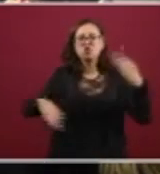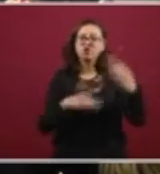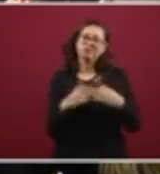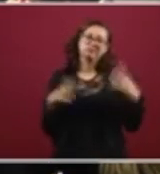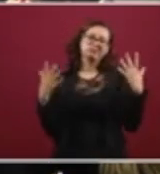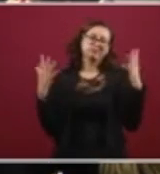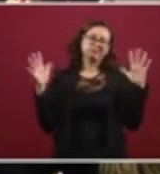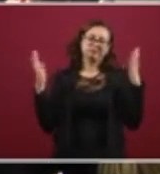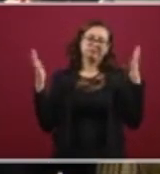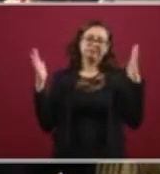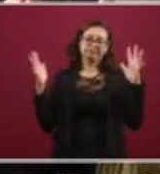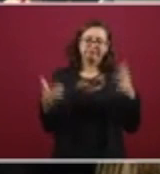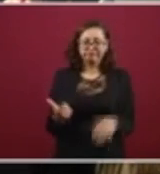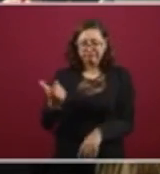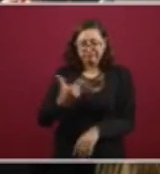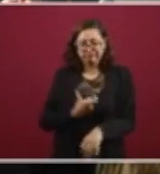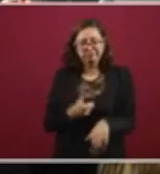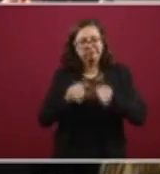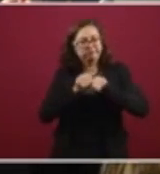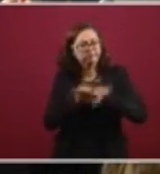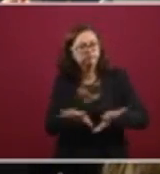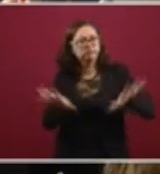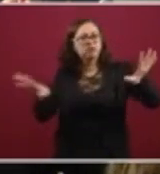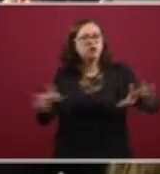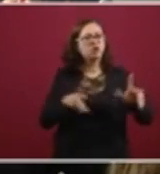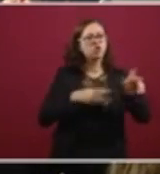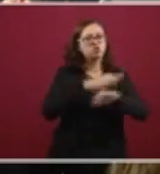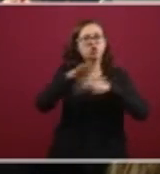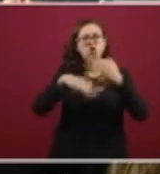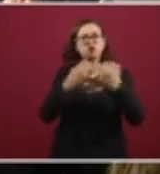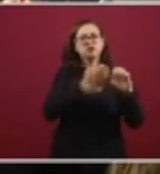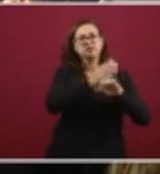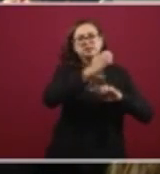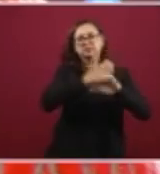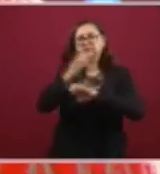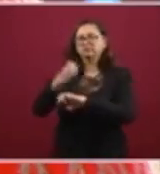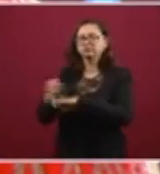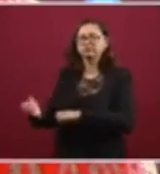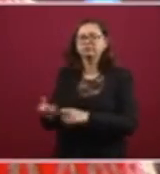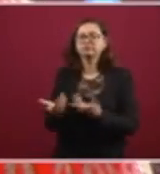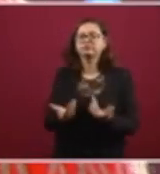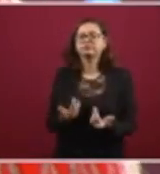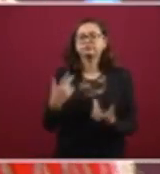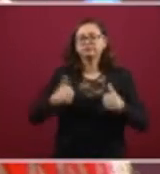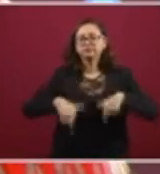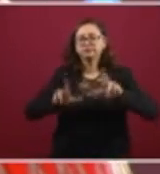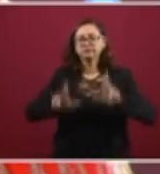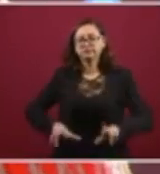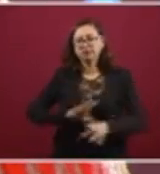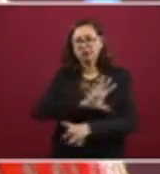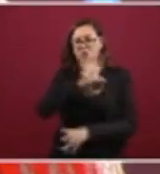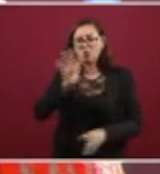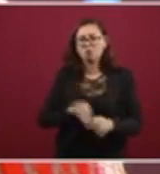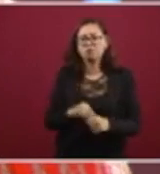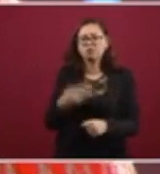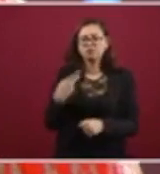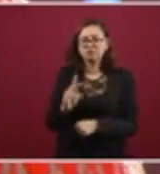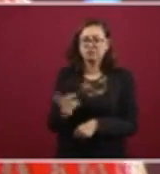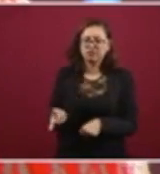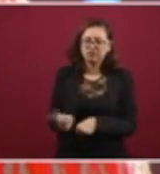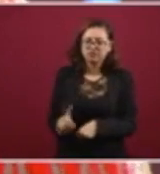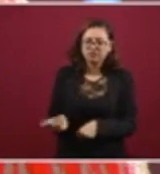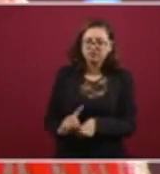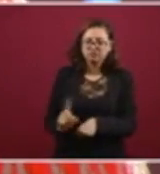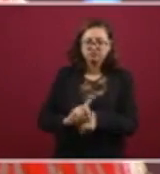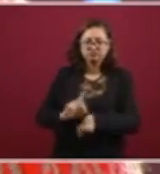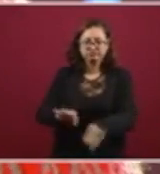se distribuirán en todo el país, llegarán a todos los estados, pero que el trabajo del día a día creo que es lo que garantiza esto.